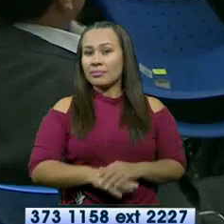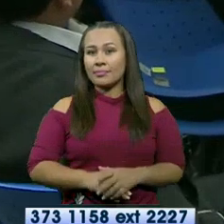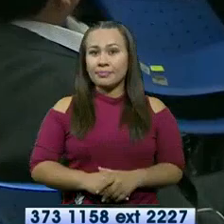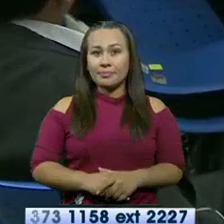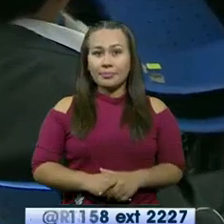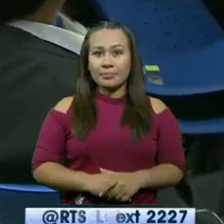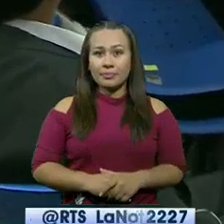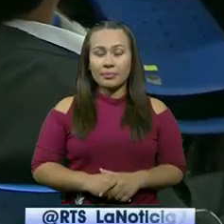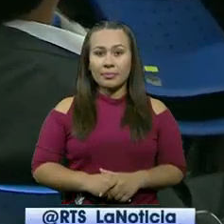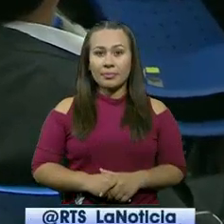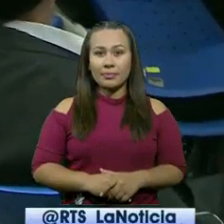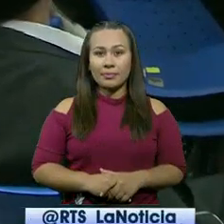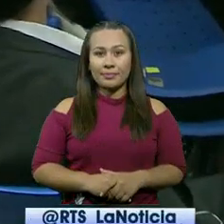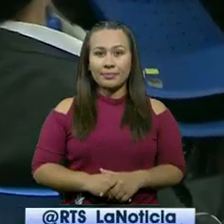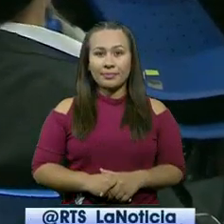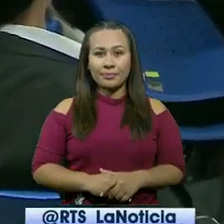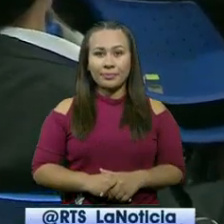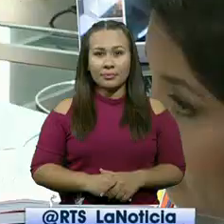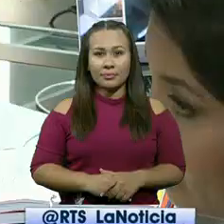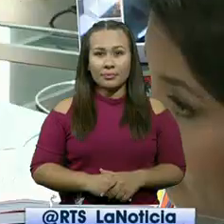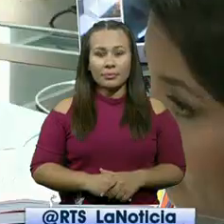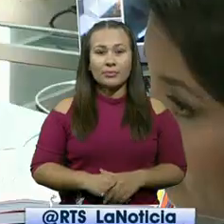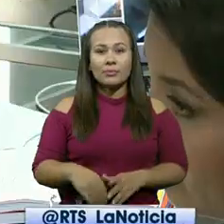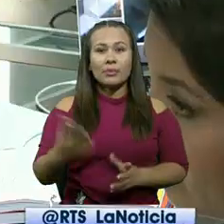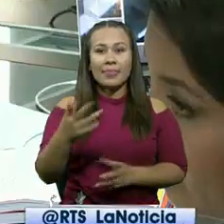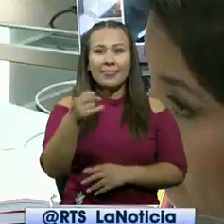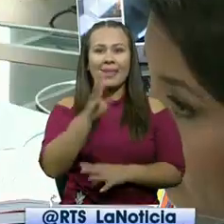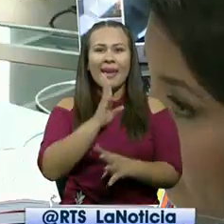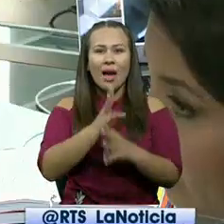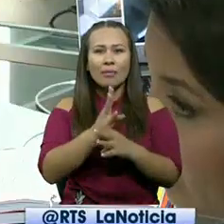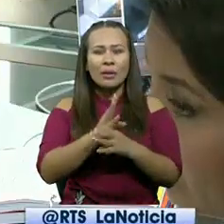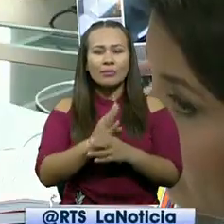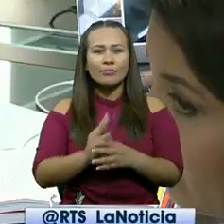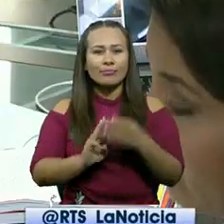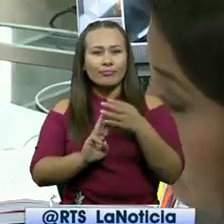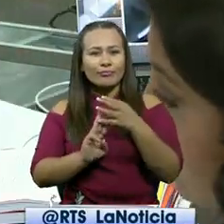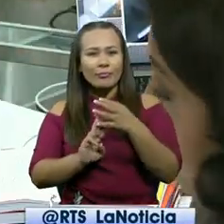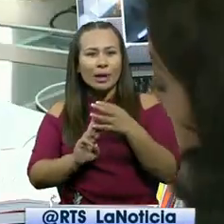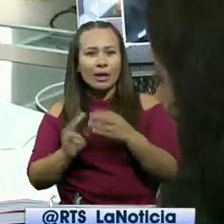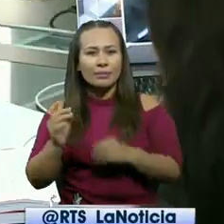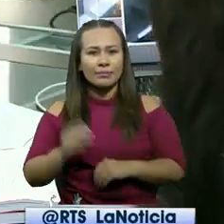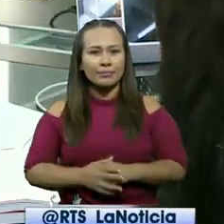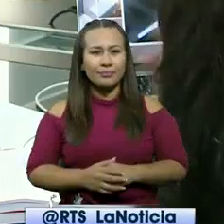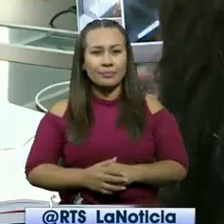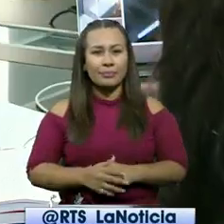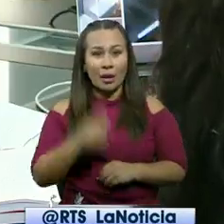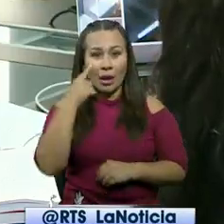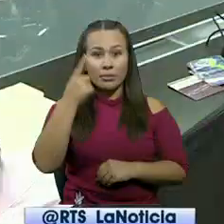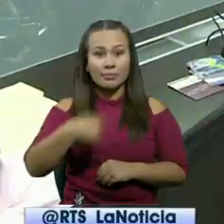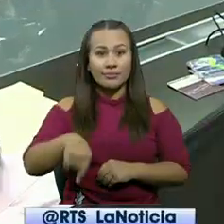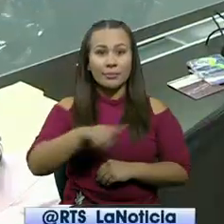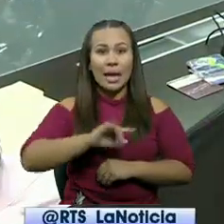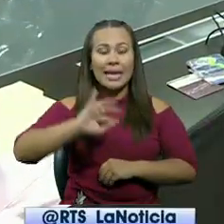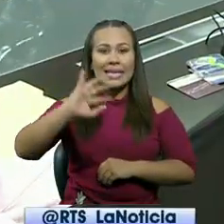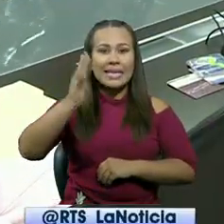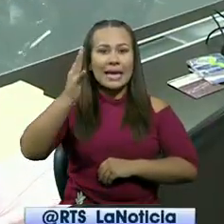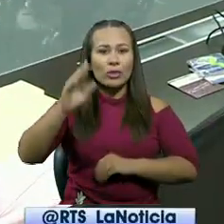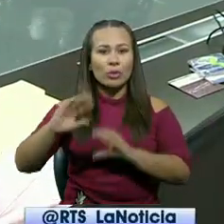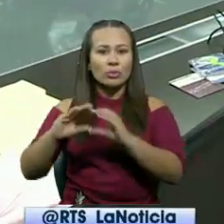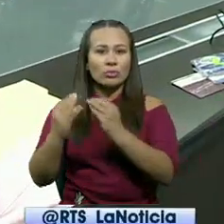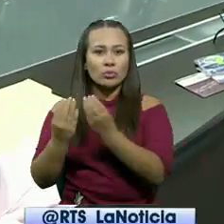Fue en la Asamblea Constituyente donde tomó forma el Consejo de Participación Ciudadana y Control Social, considerado como el quinto poder del